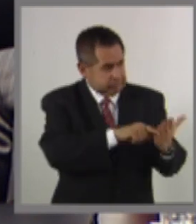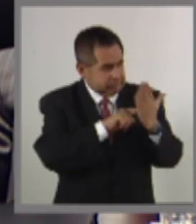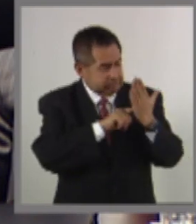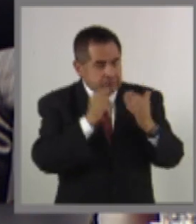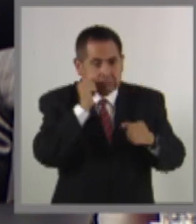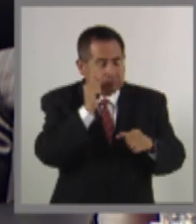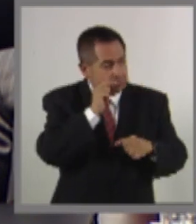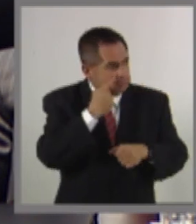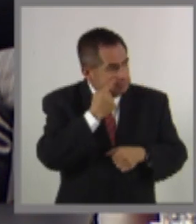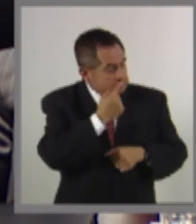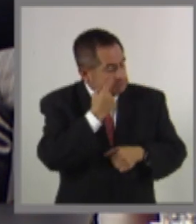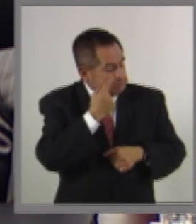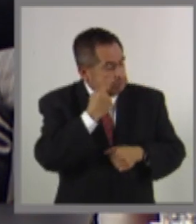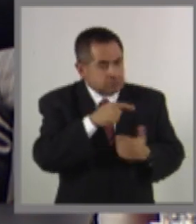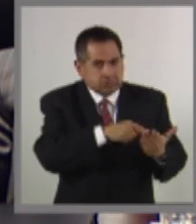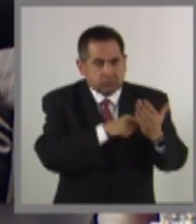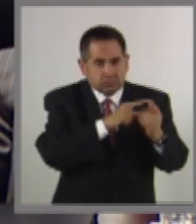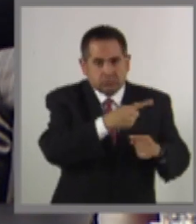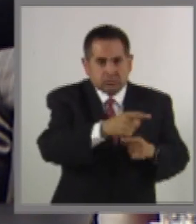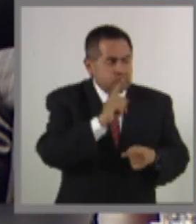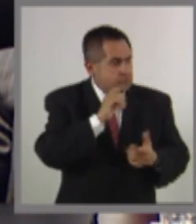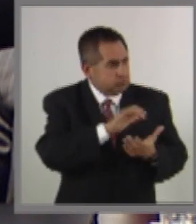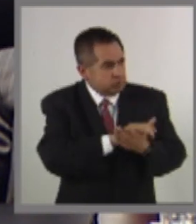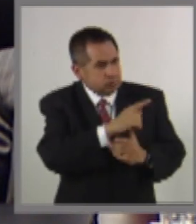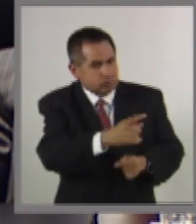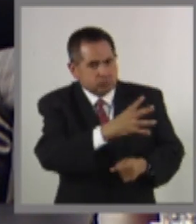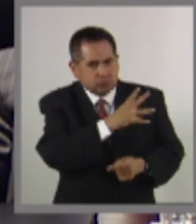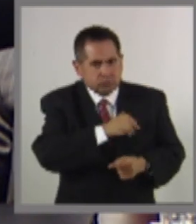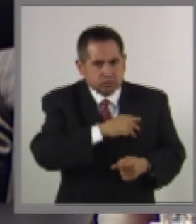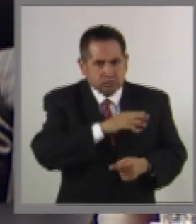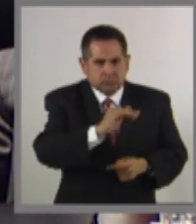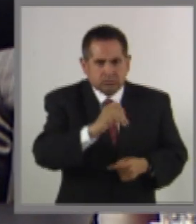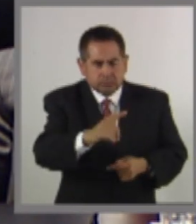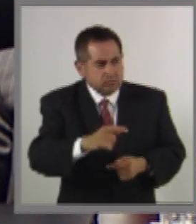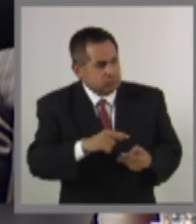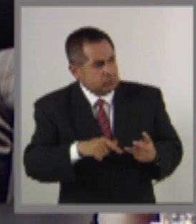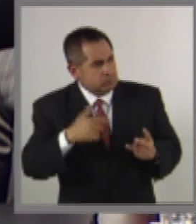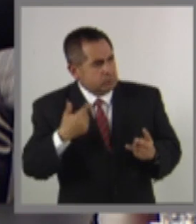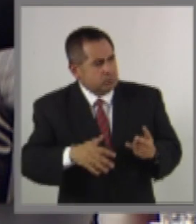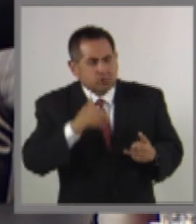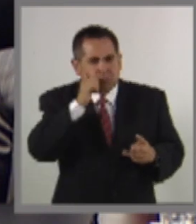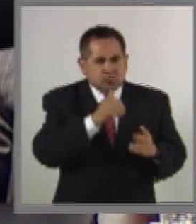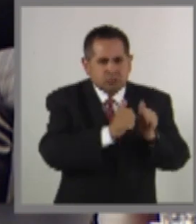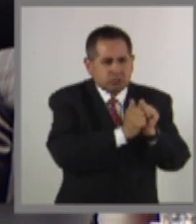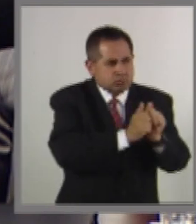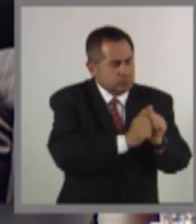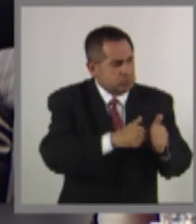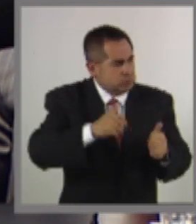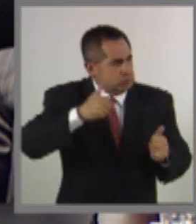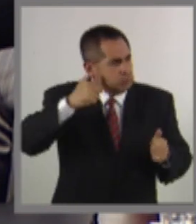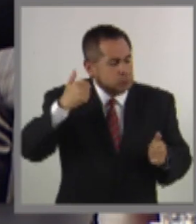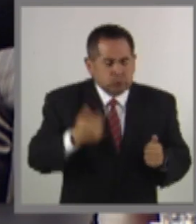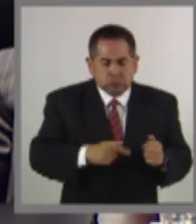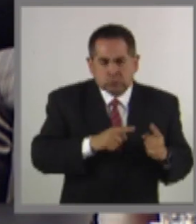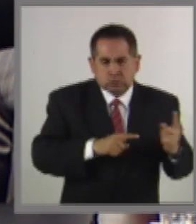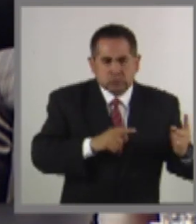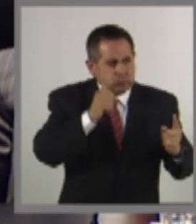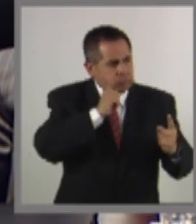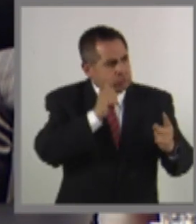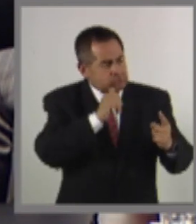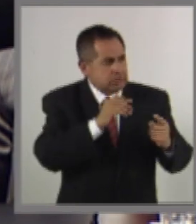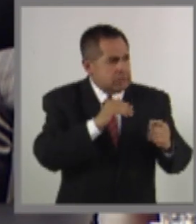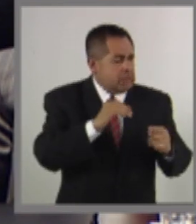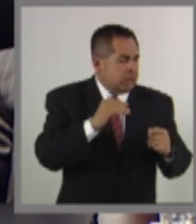los días, y a tu mujer y a tu hijo Miguel, que siempre te acompañaron. En las buenas y en